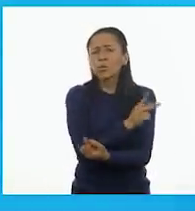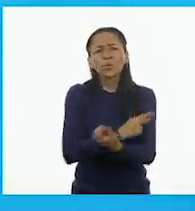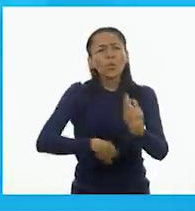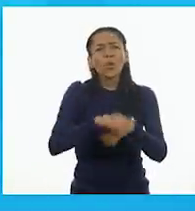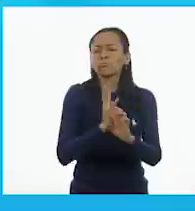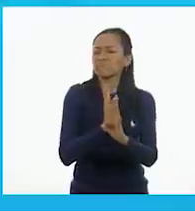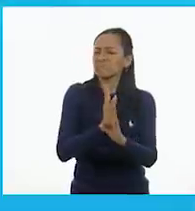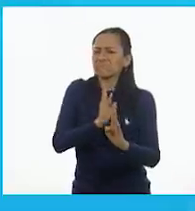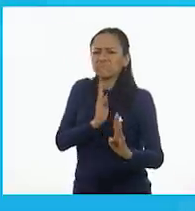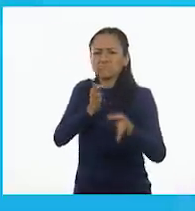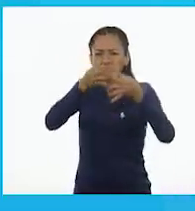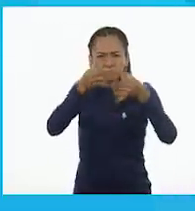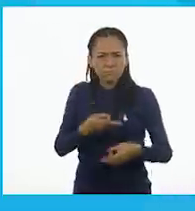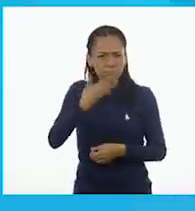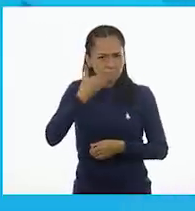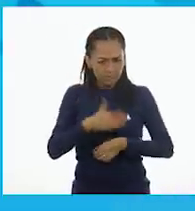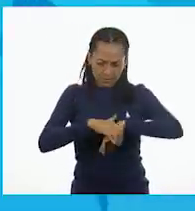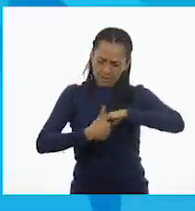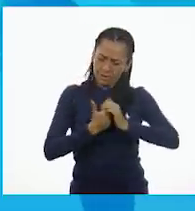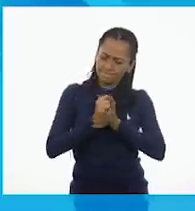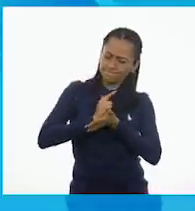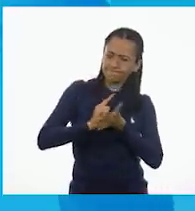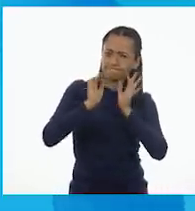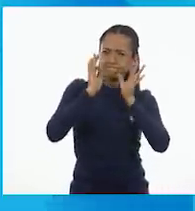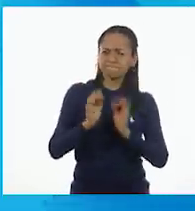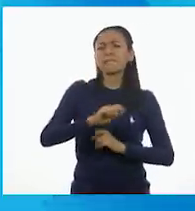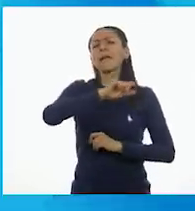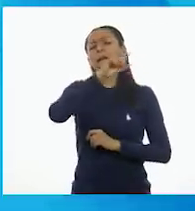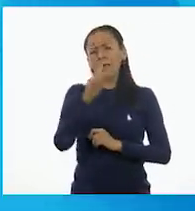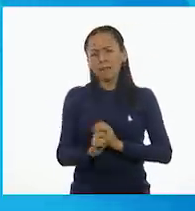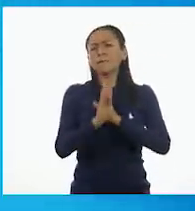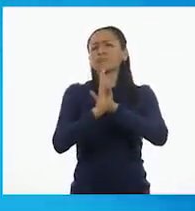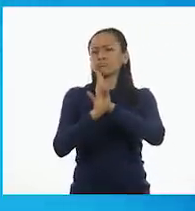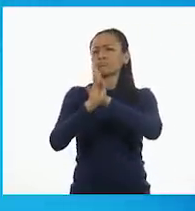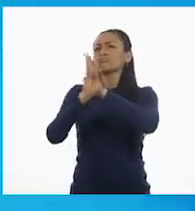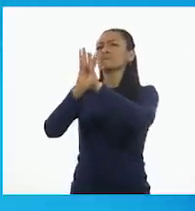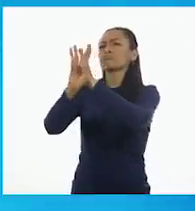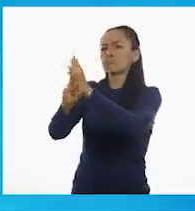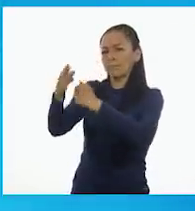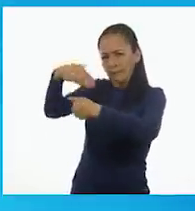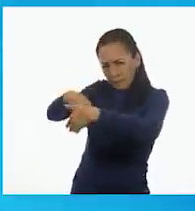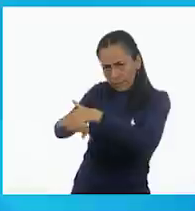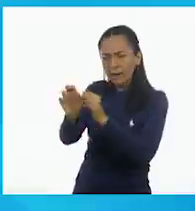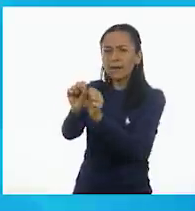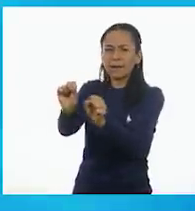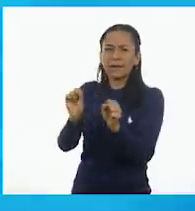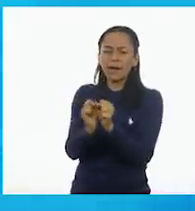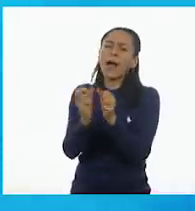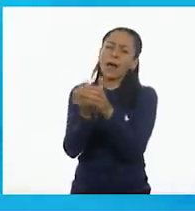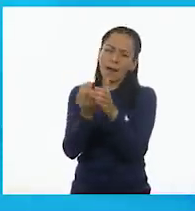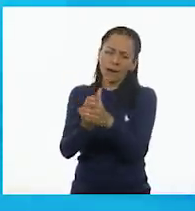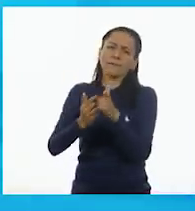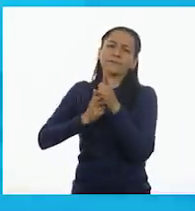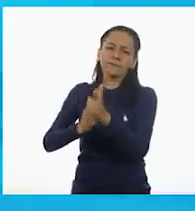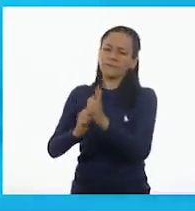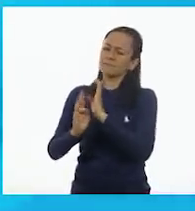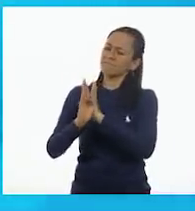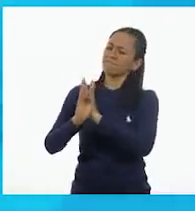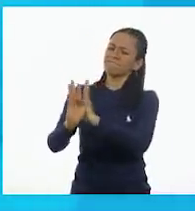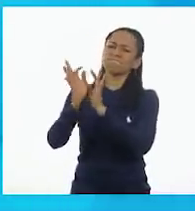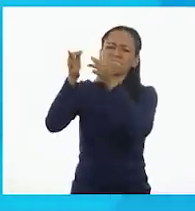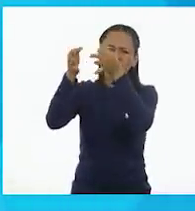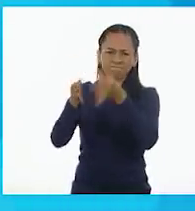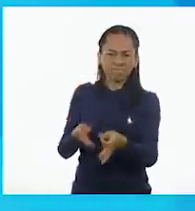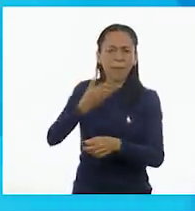y pudieron avanzar a su salón a tomar las clases correctamente, bien formados.